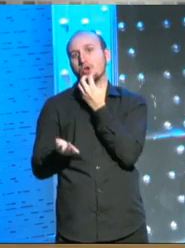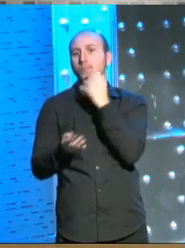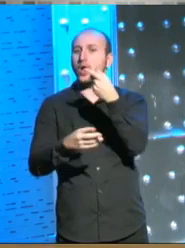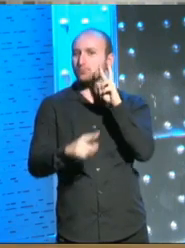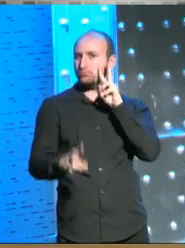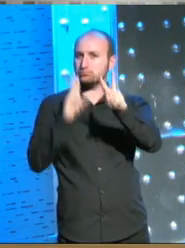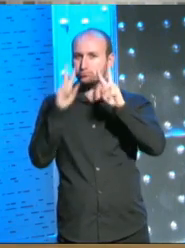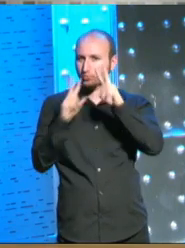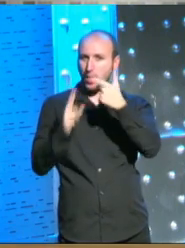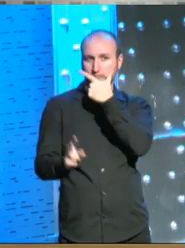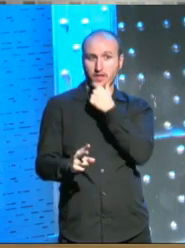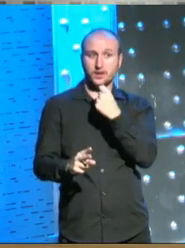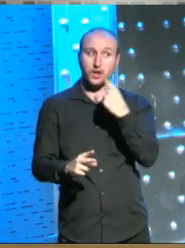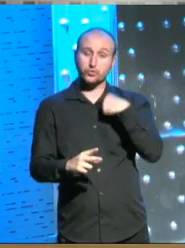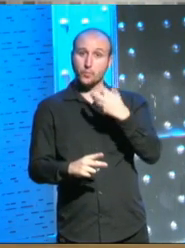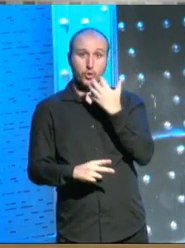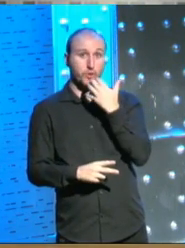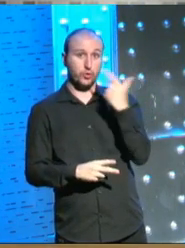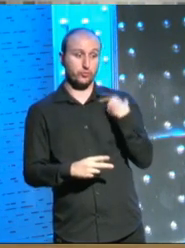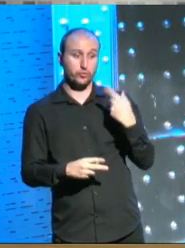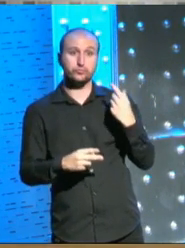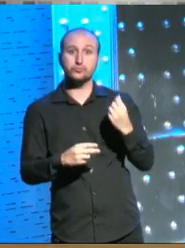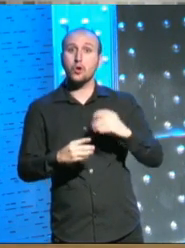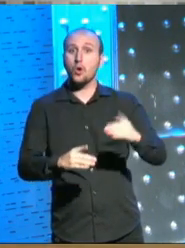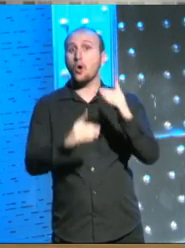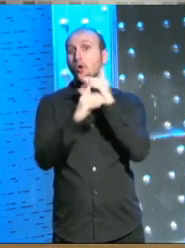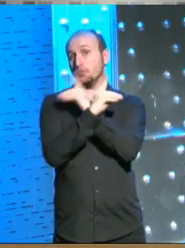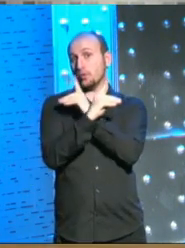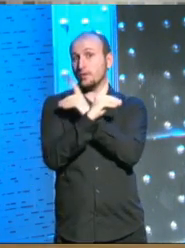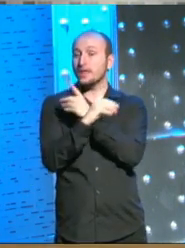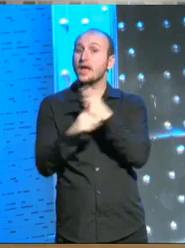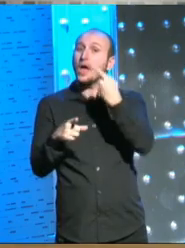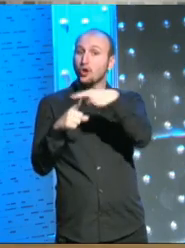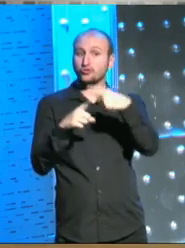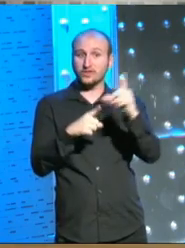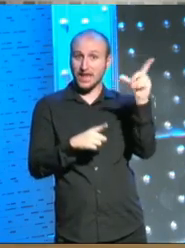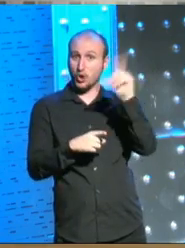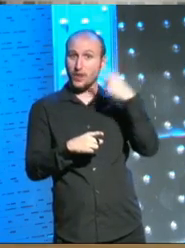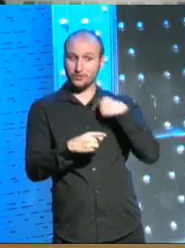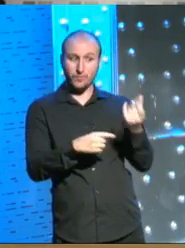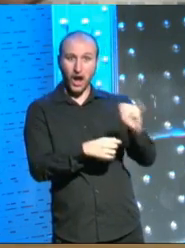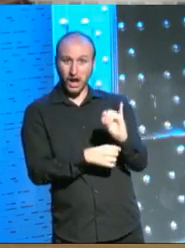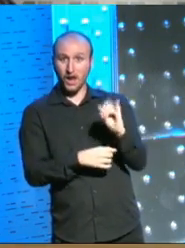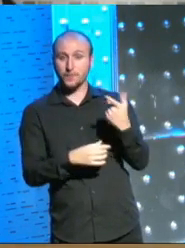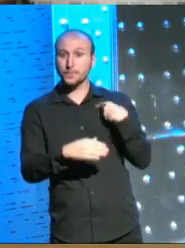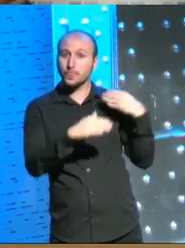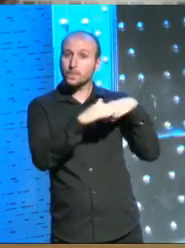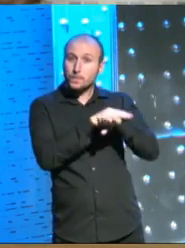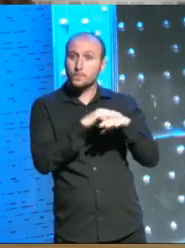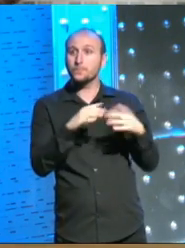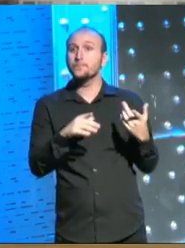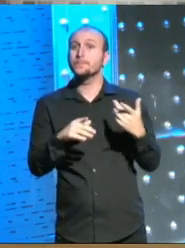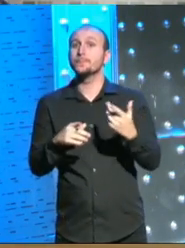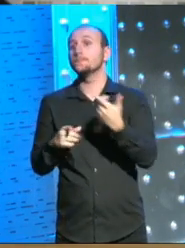por ejemplo, yo tengo un DVD de cosas de Lumière, y porque Lumière envió a sus operadores por el mundo,